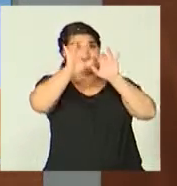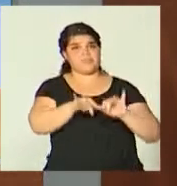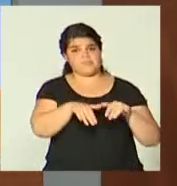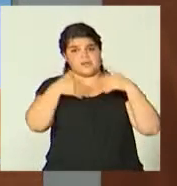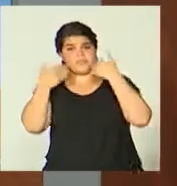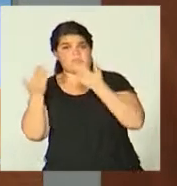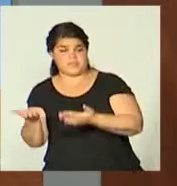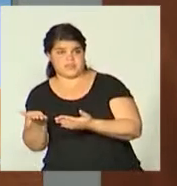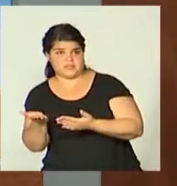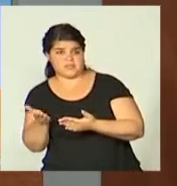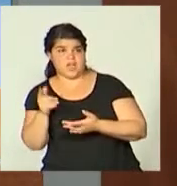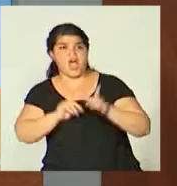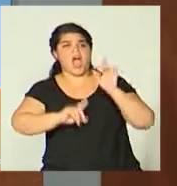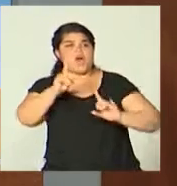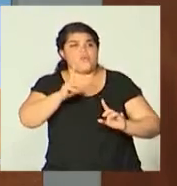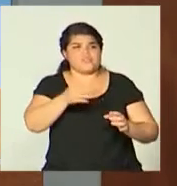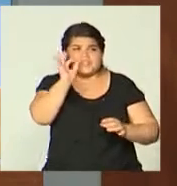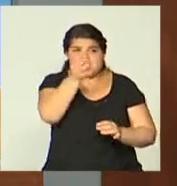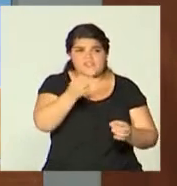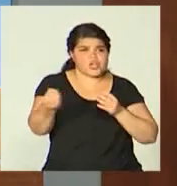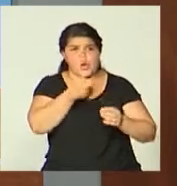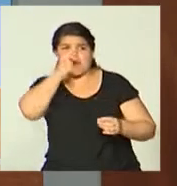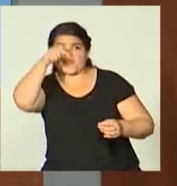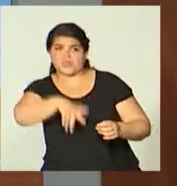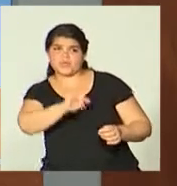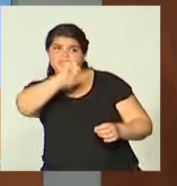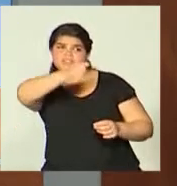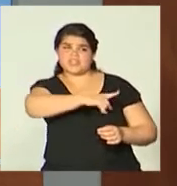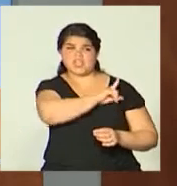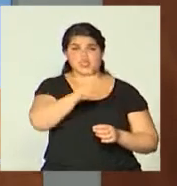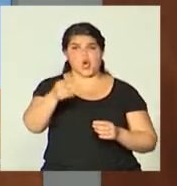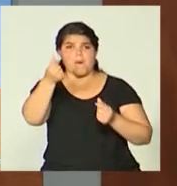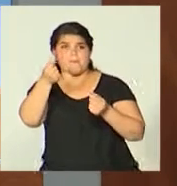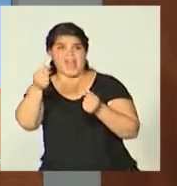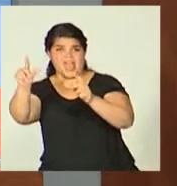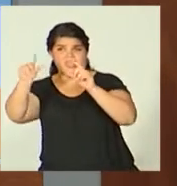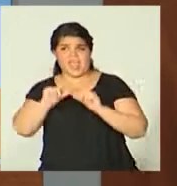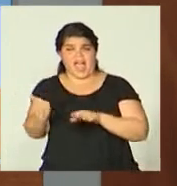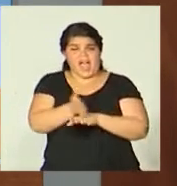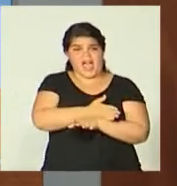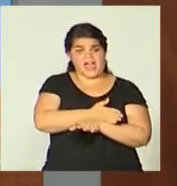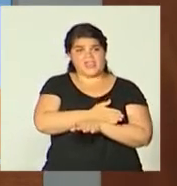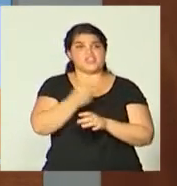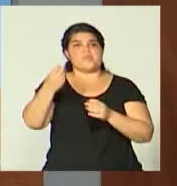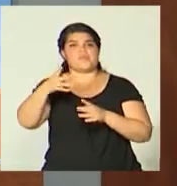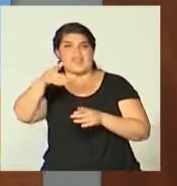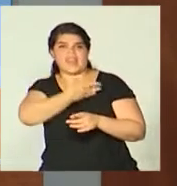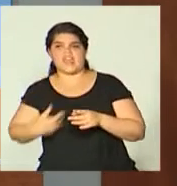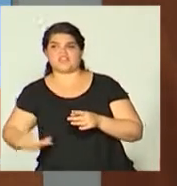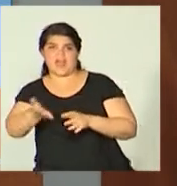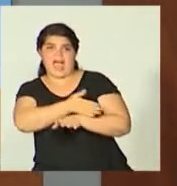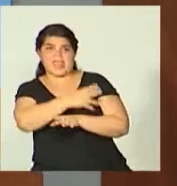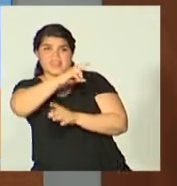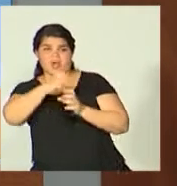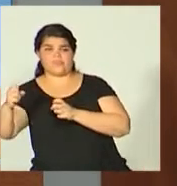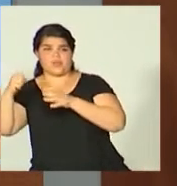largo tiempo. ¿Tiene alguna idea si esto afecta a Mendoza, si Mendoza va a recibir dinero de coparticipación retenida por la Nación? A